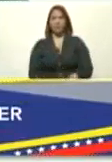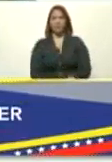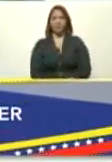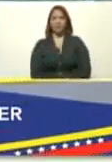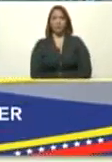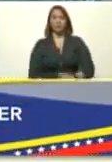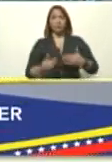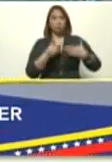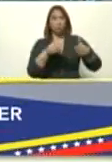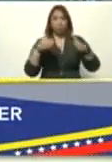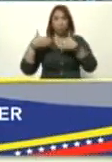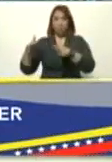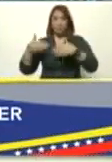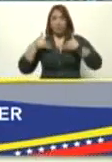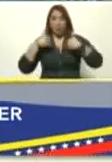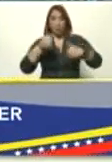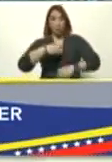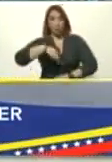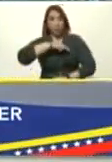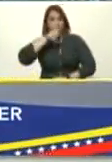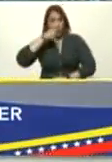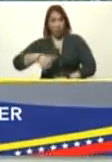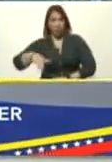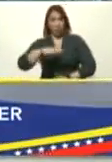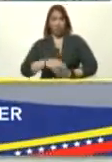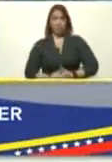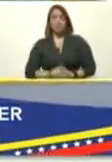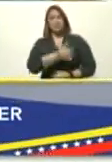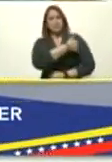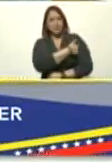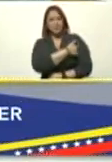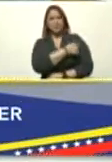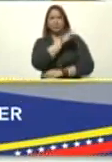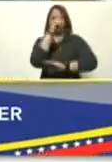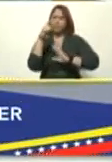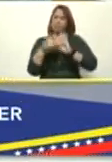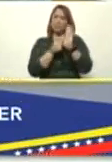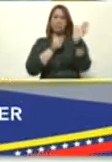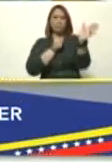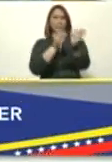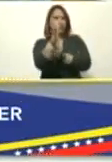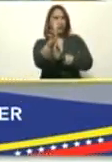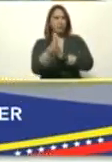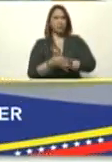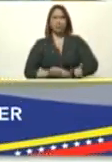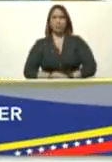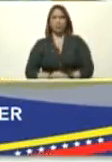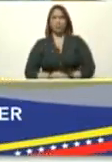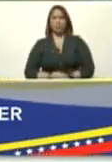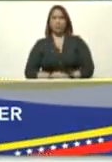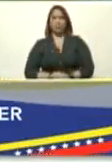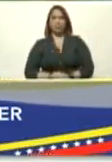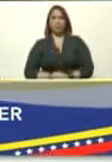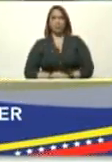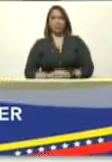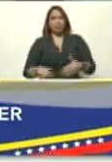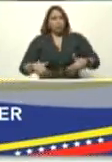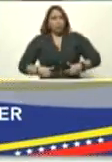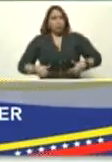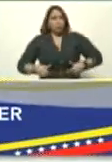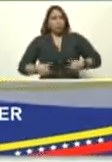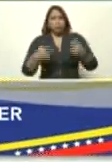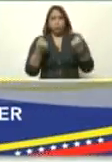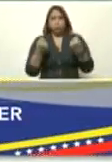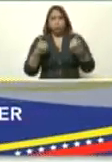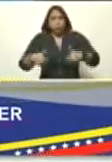para garantizar la salud de nuestro pueblo. Vacunas absolutamente gratuitas. Parimos la plata,